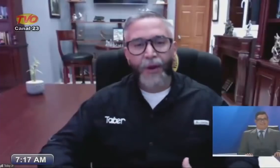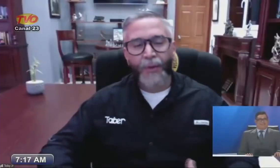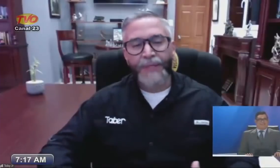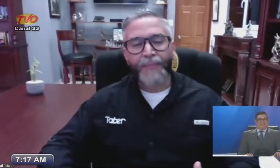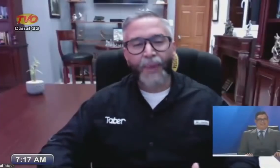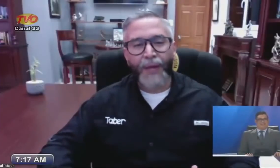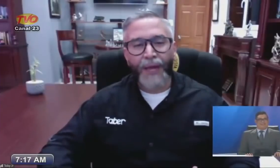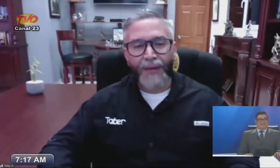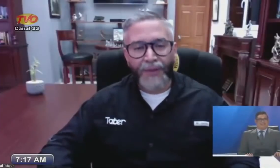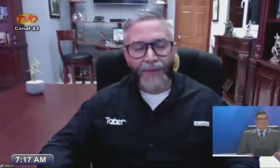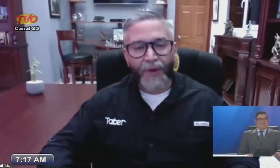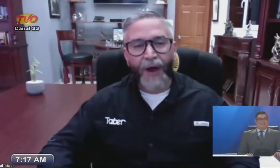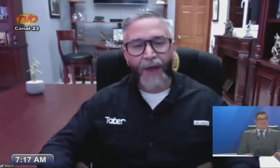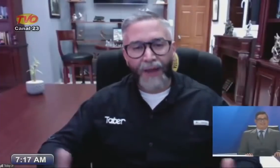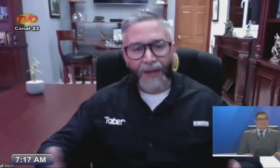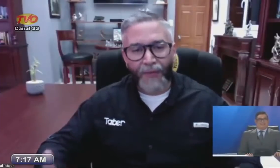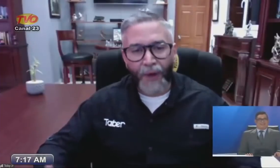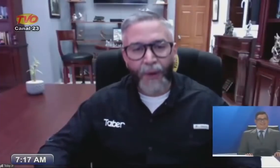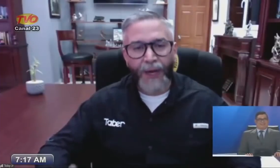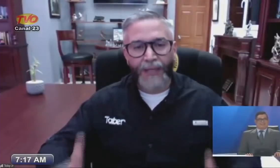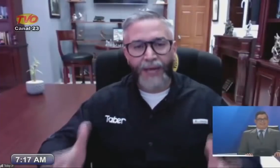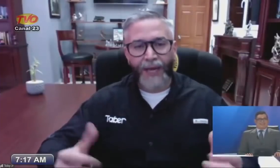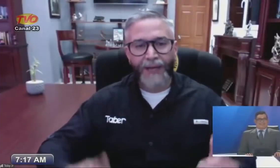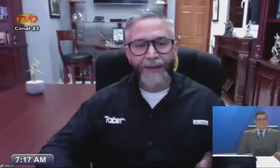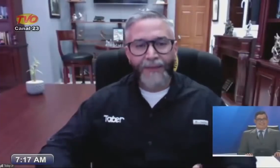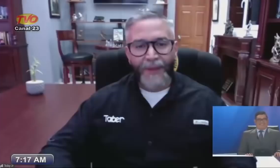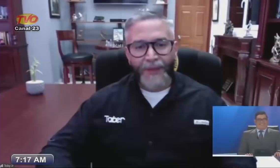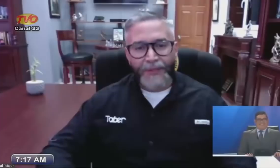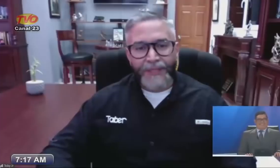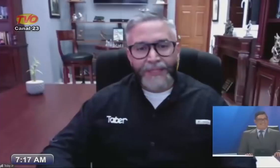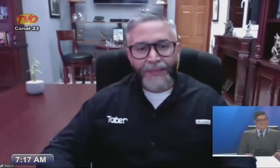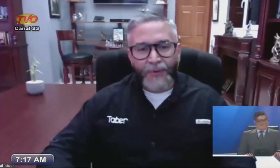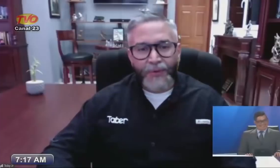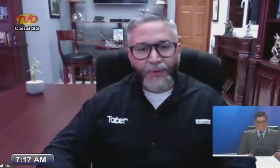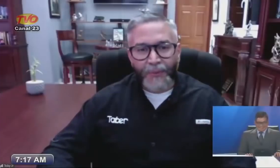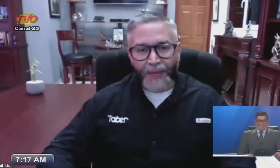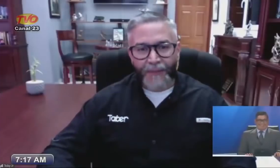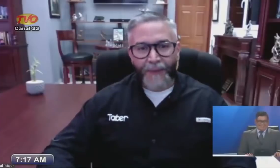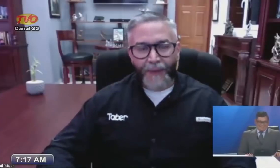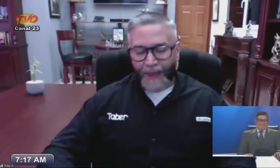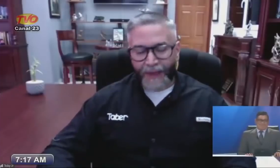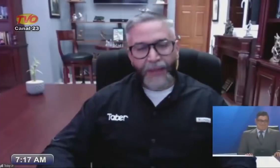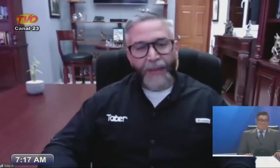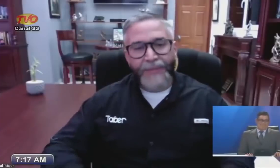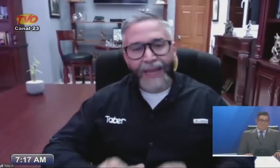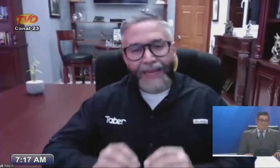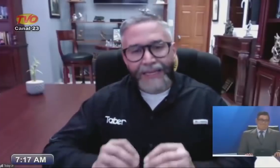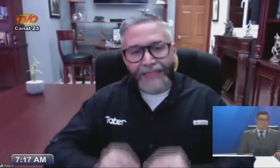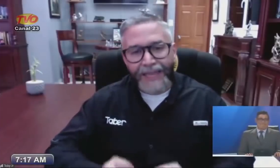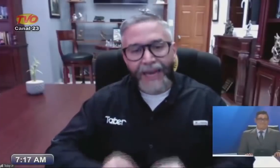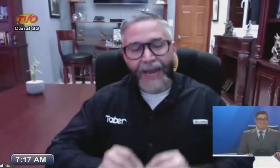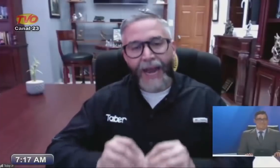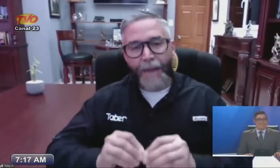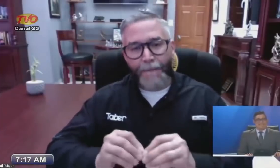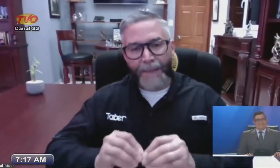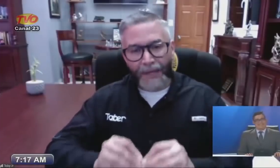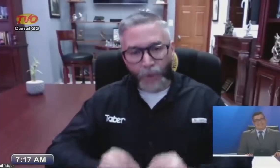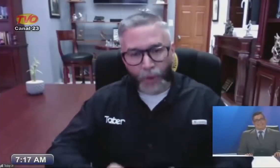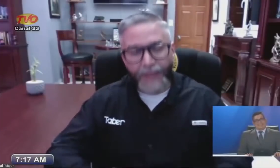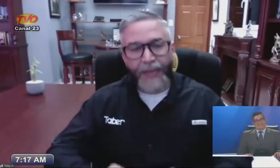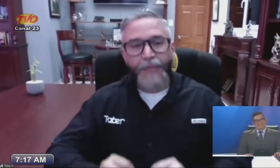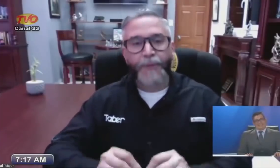como dicen por ahí en te veo a darle fuego al canal entonces decimos nosotros miren tenemos que ejercer el